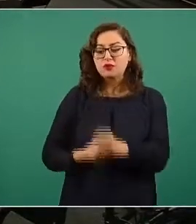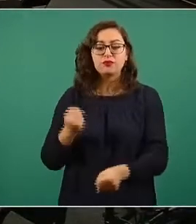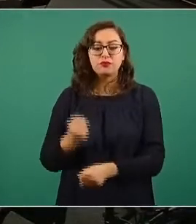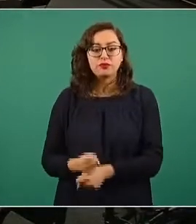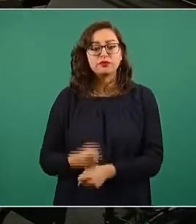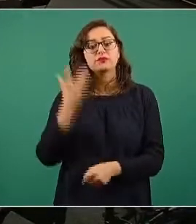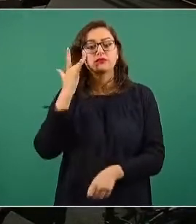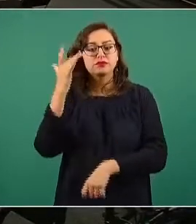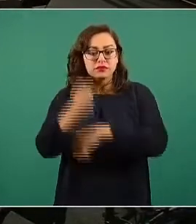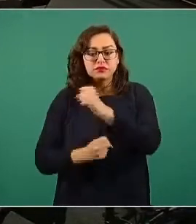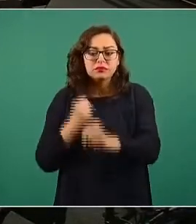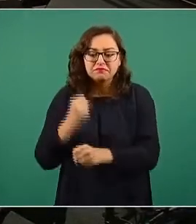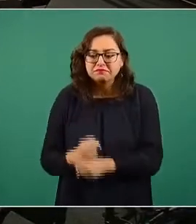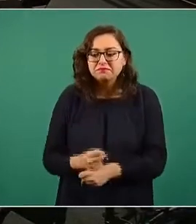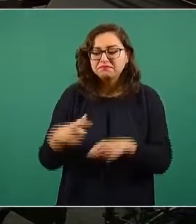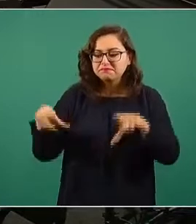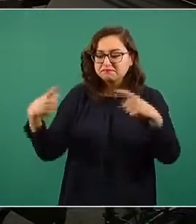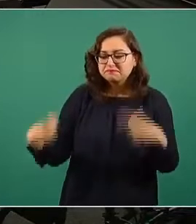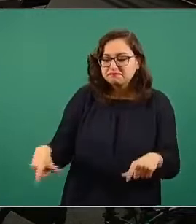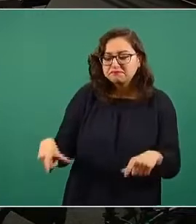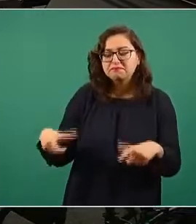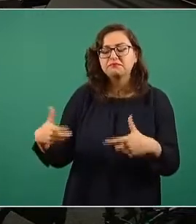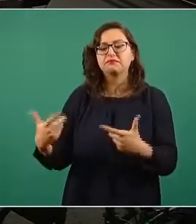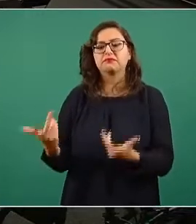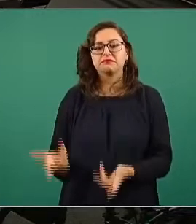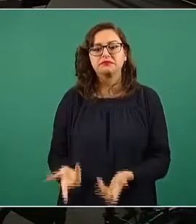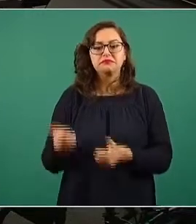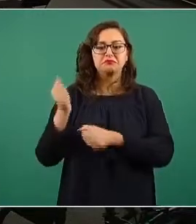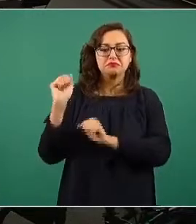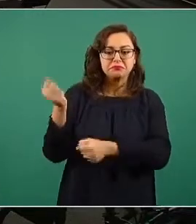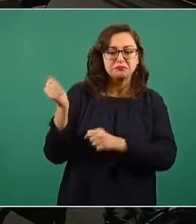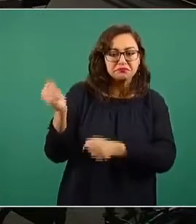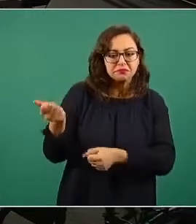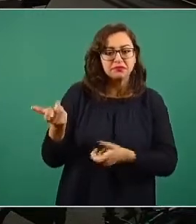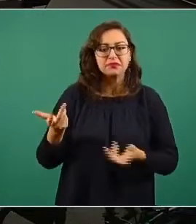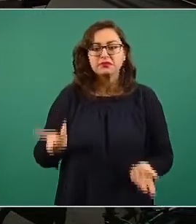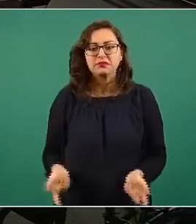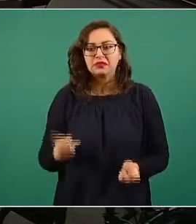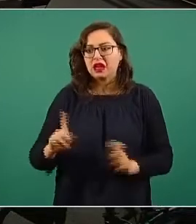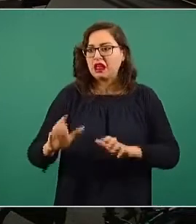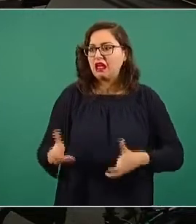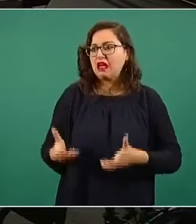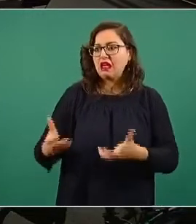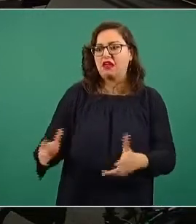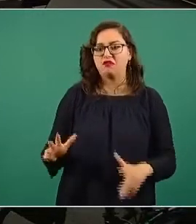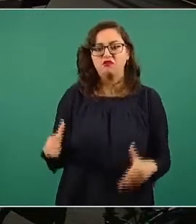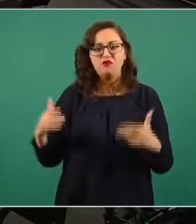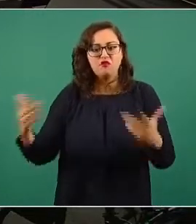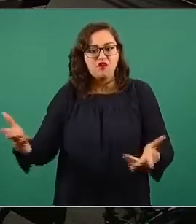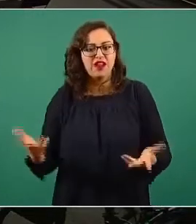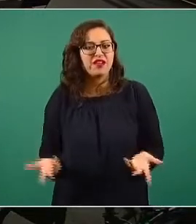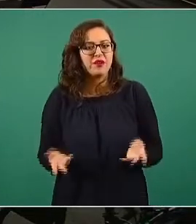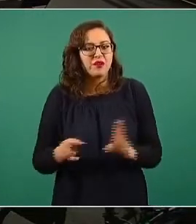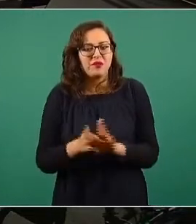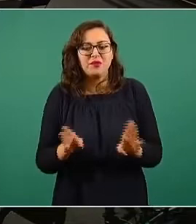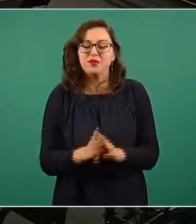le hicieron su pastel, su piñata, y manifiestan que eso pues no puede